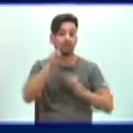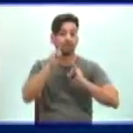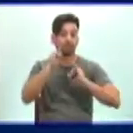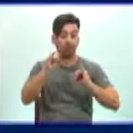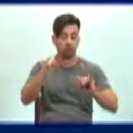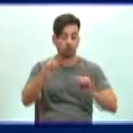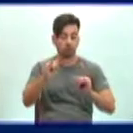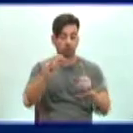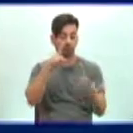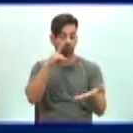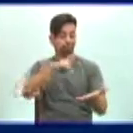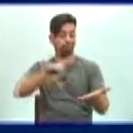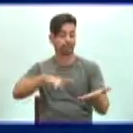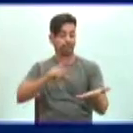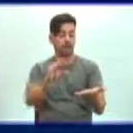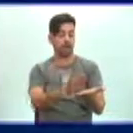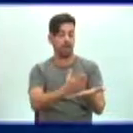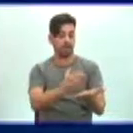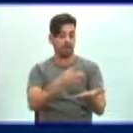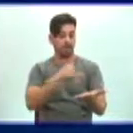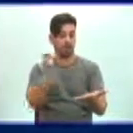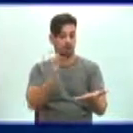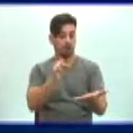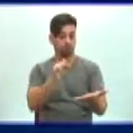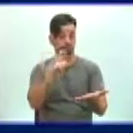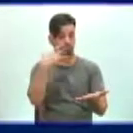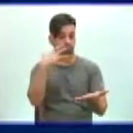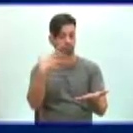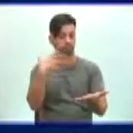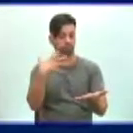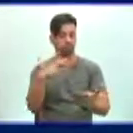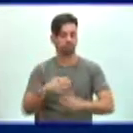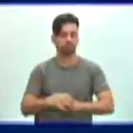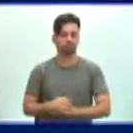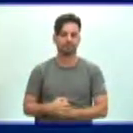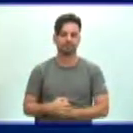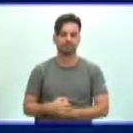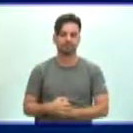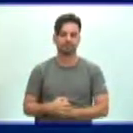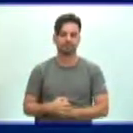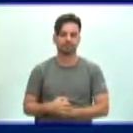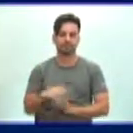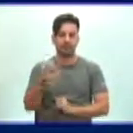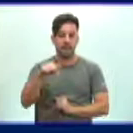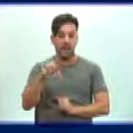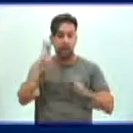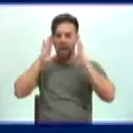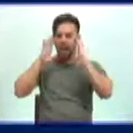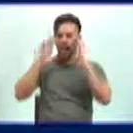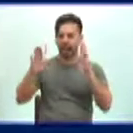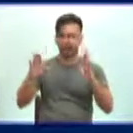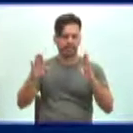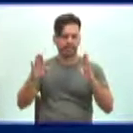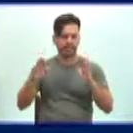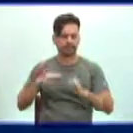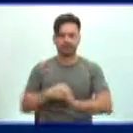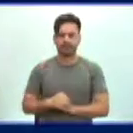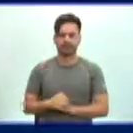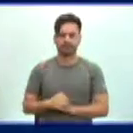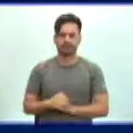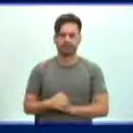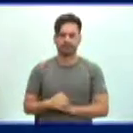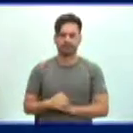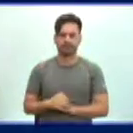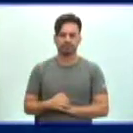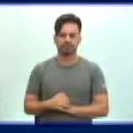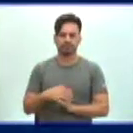su libro de texto. Por tanto, vamos solo a escuchar y a darle seguimiento a estos elementos que estamos dando porque